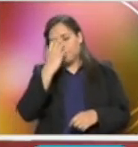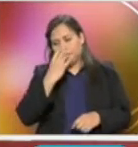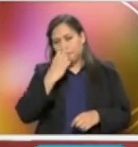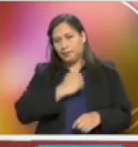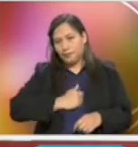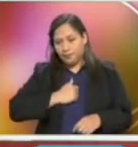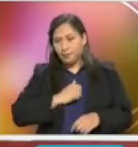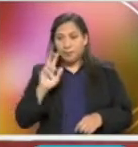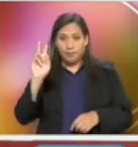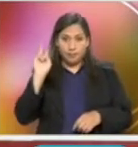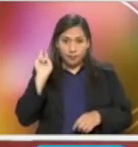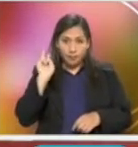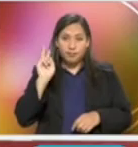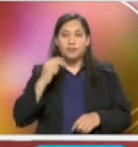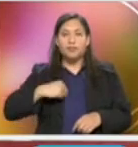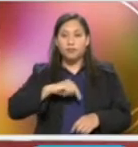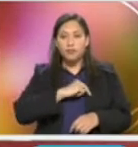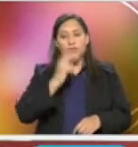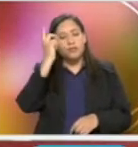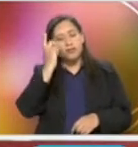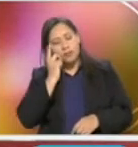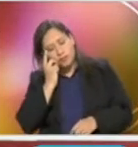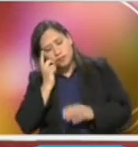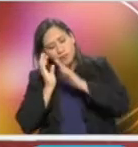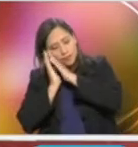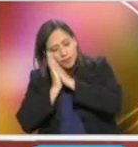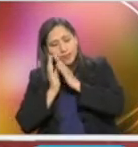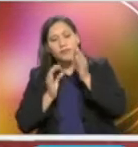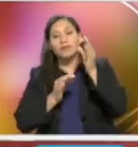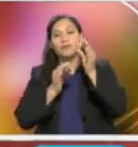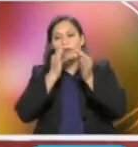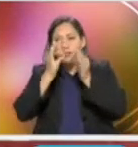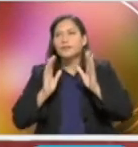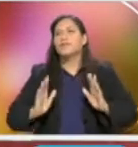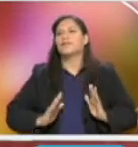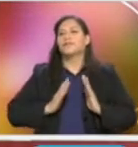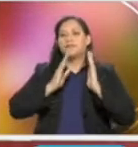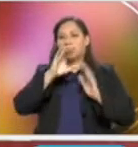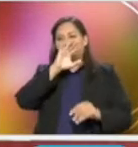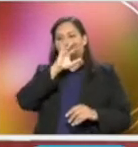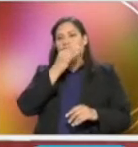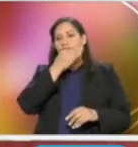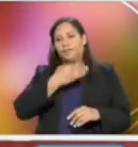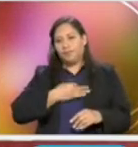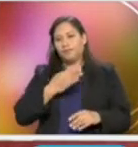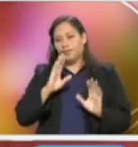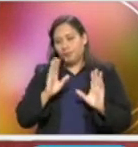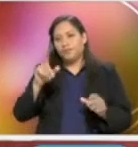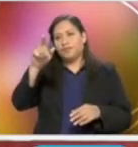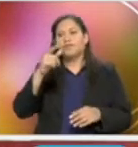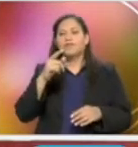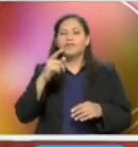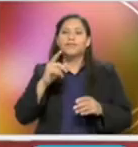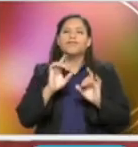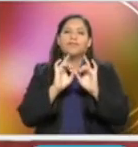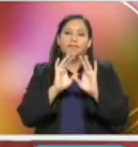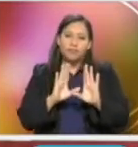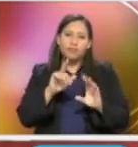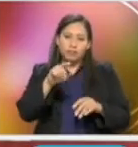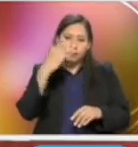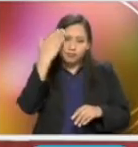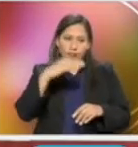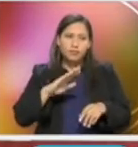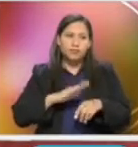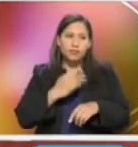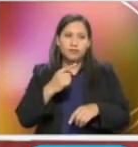tristemente el viernes nos fuimos a dormir con esta noticia de que, pues ya, digo, la causa al final fue